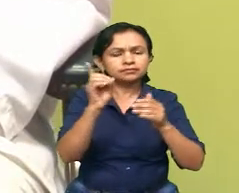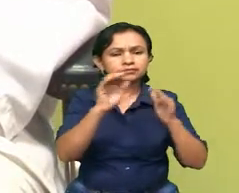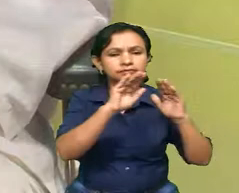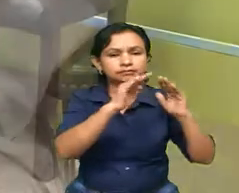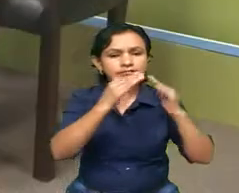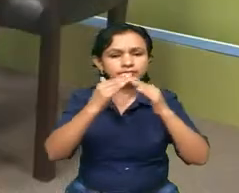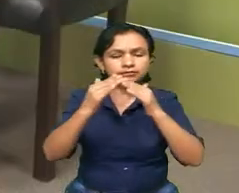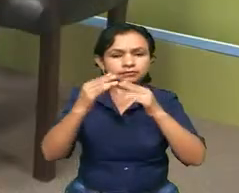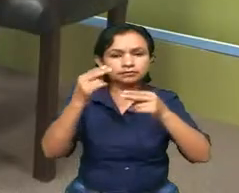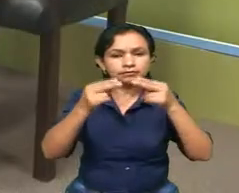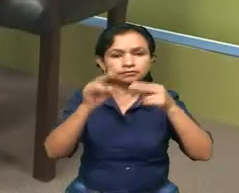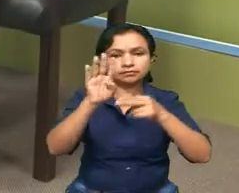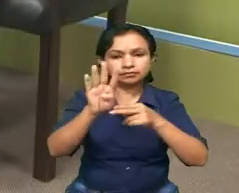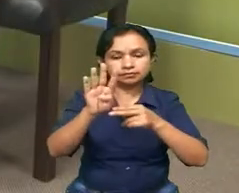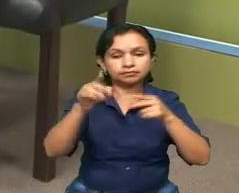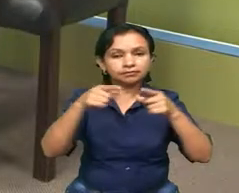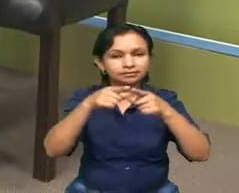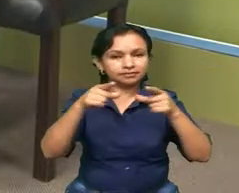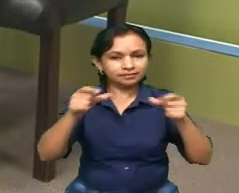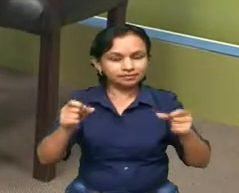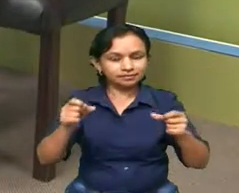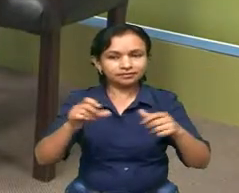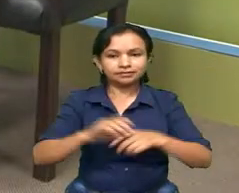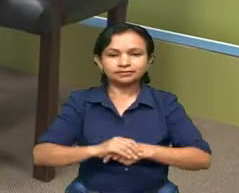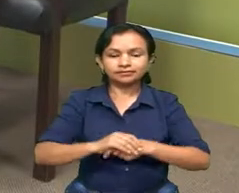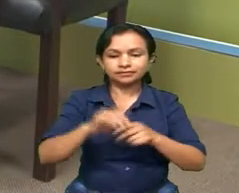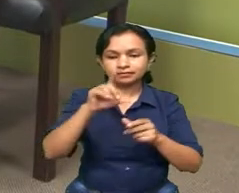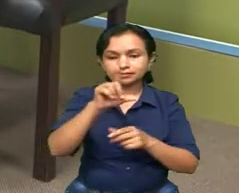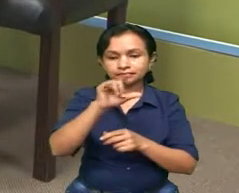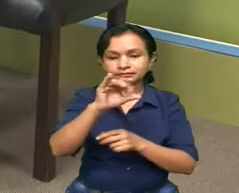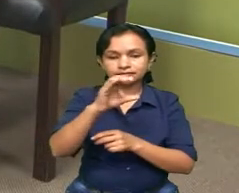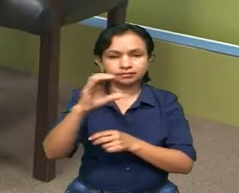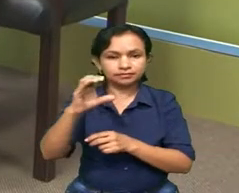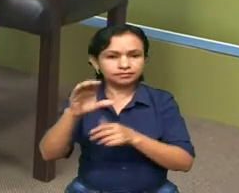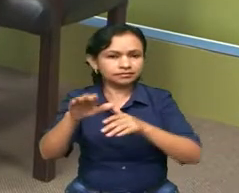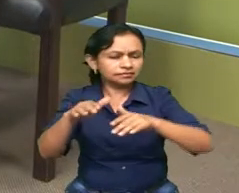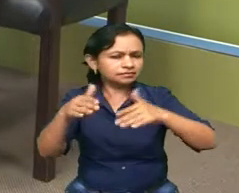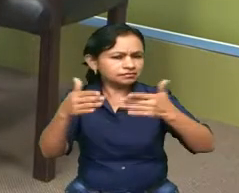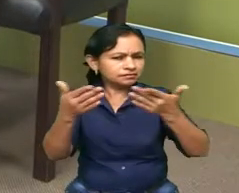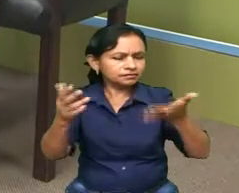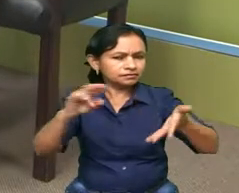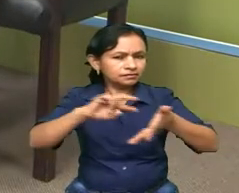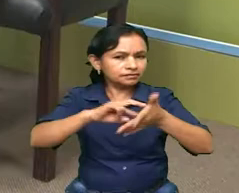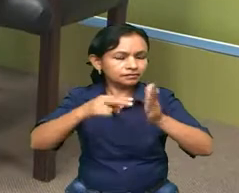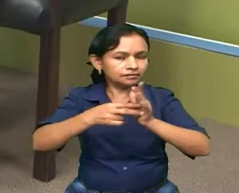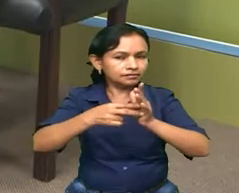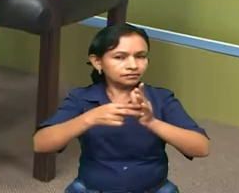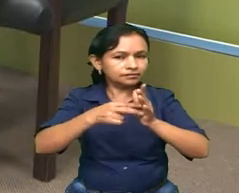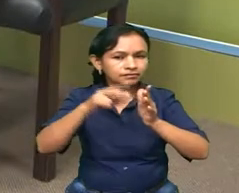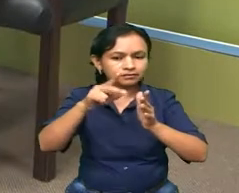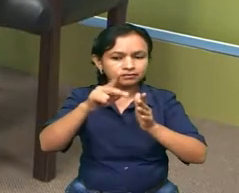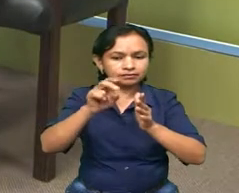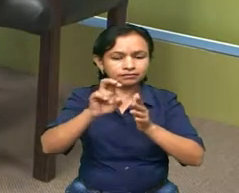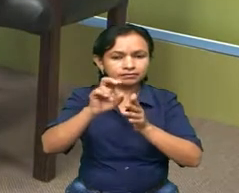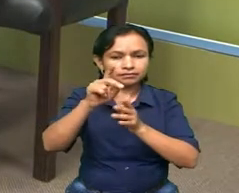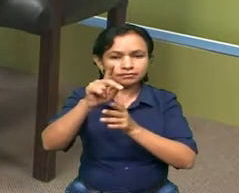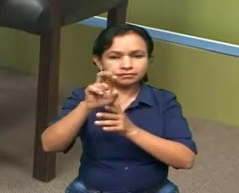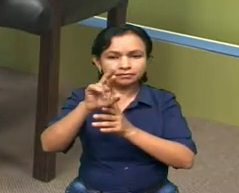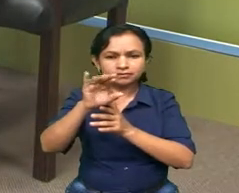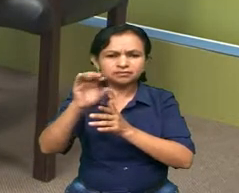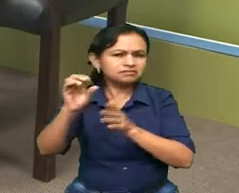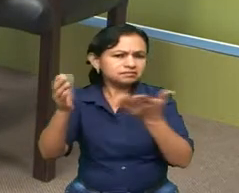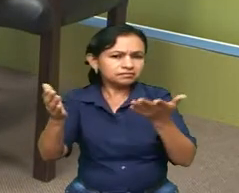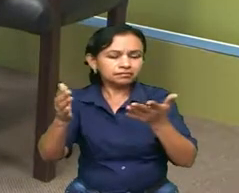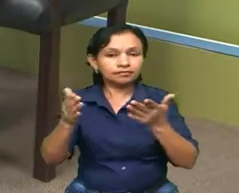el distrito número 4 de Managua. Licenciada, ¿qué es la famosa etapa del puerperio? Es